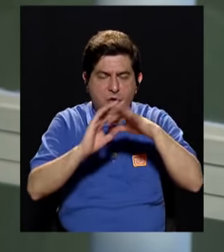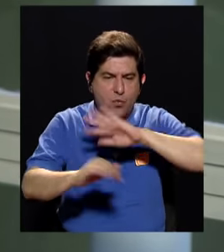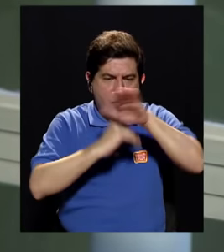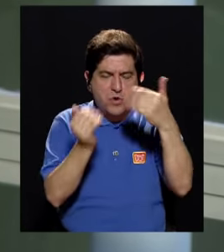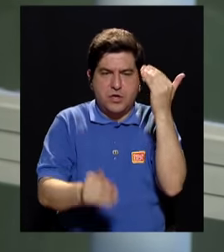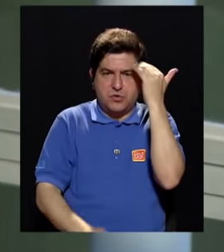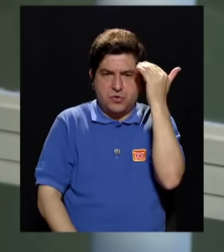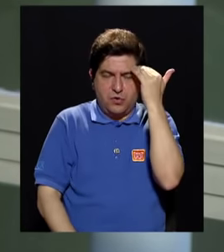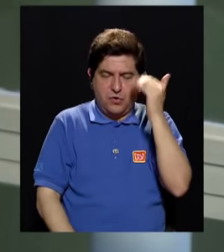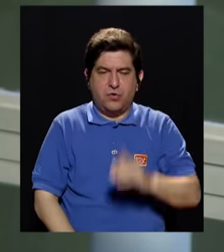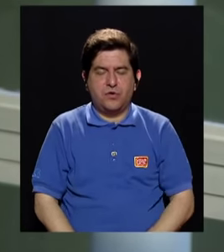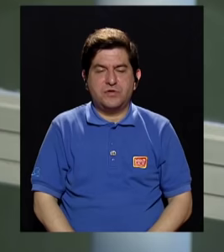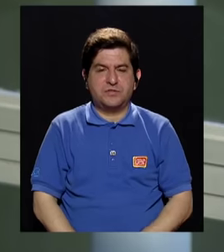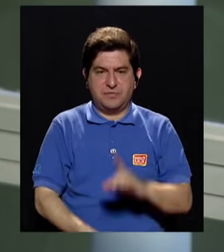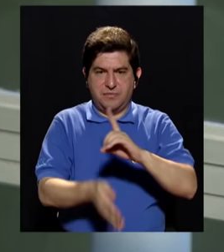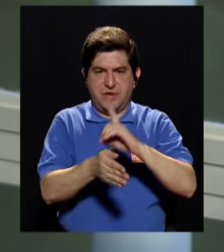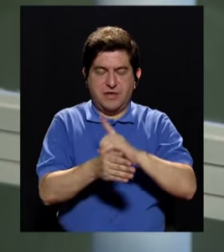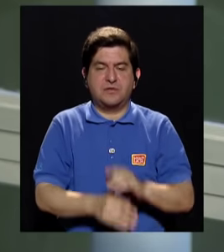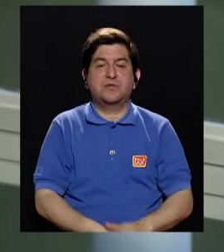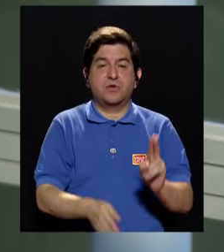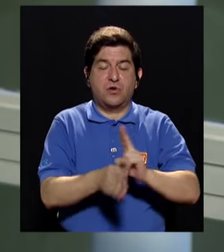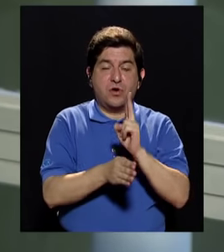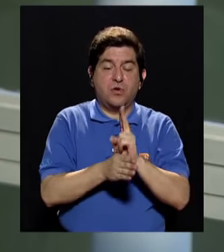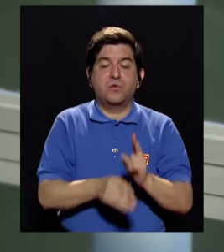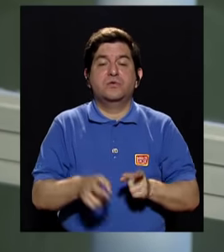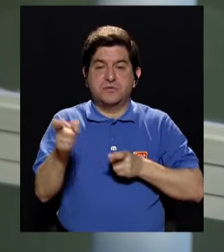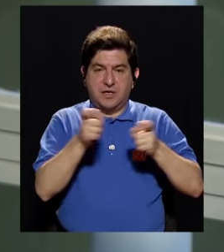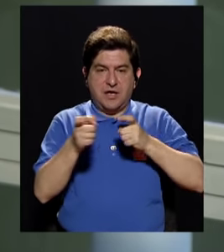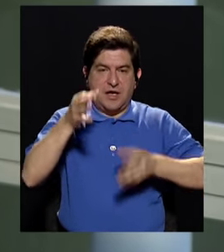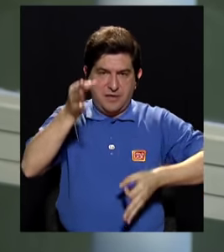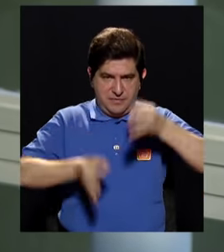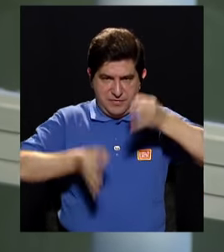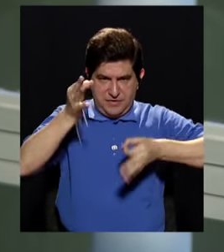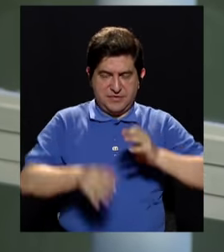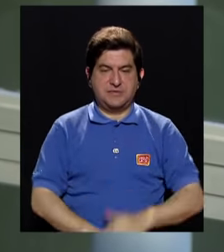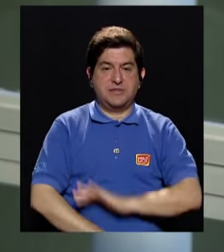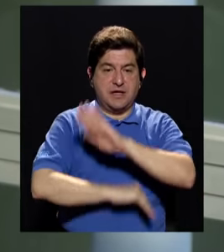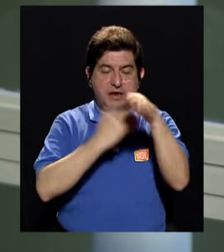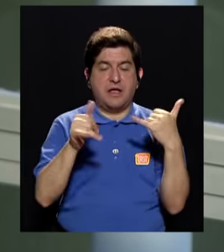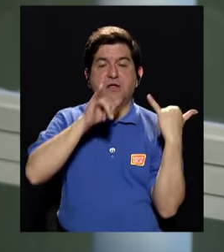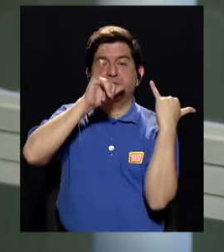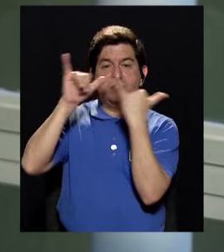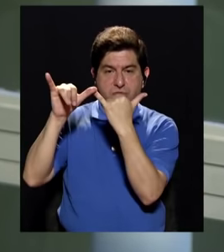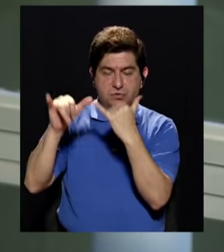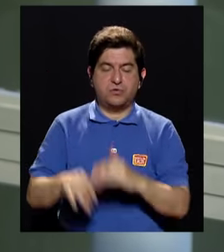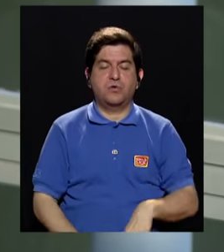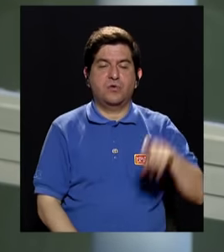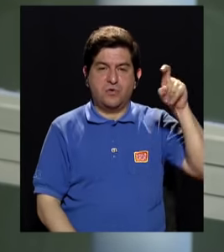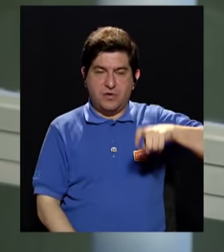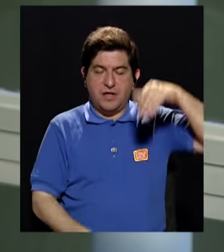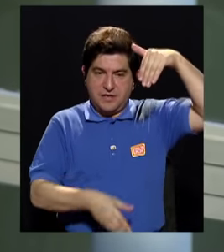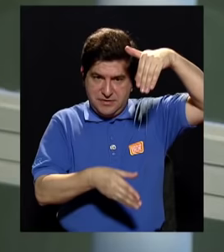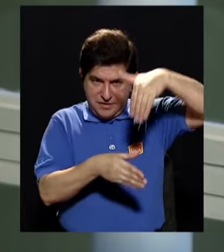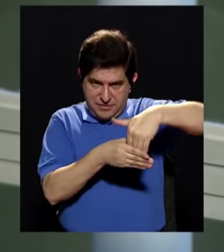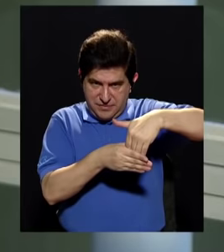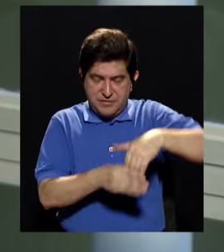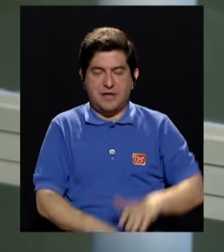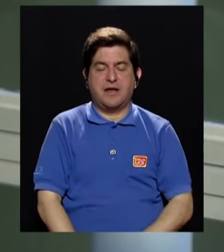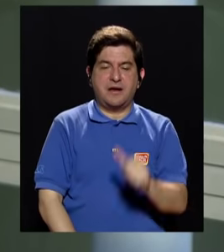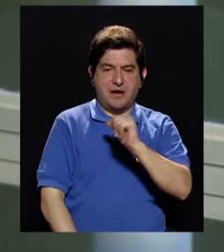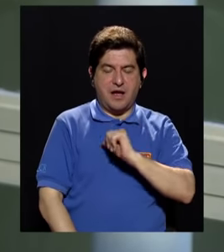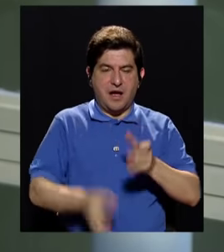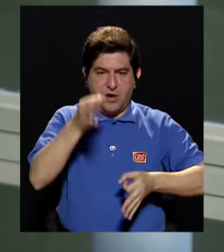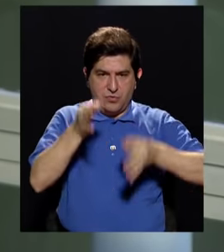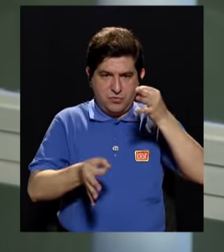todos los conocimientos médicos que son útiles a la administración de Justicia esto es que en toda denuncia que intervenga que el la